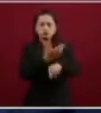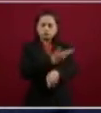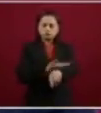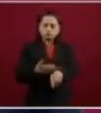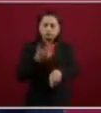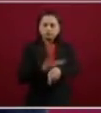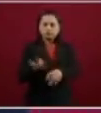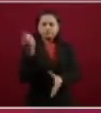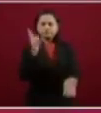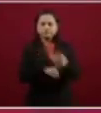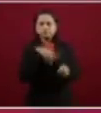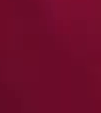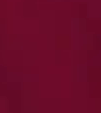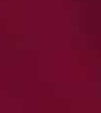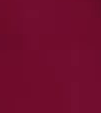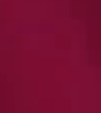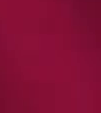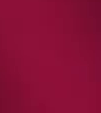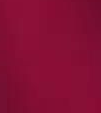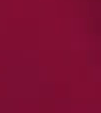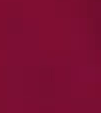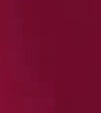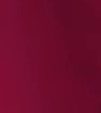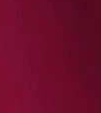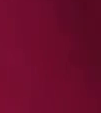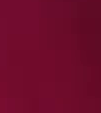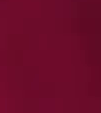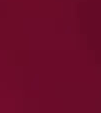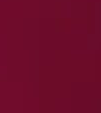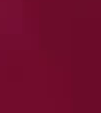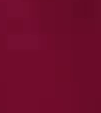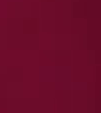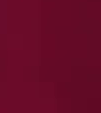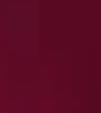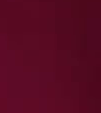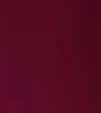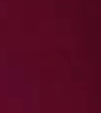Opinamos. Gobierno de México.